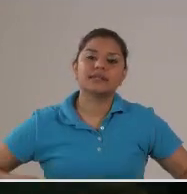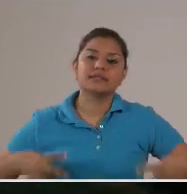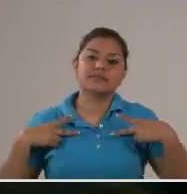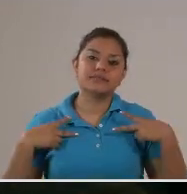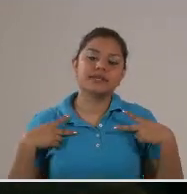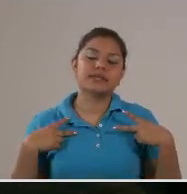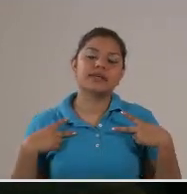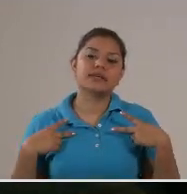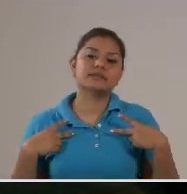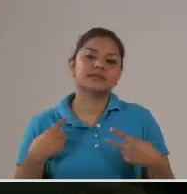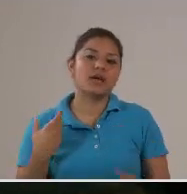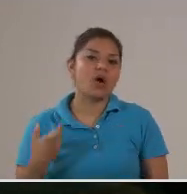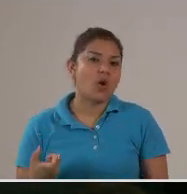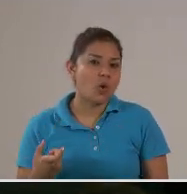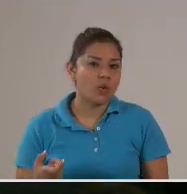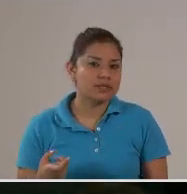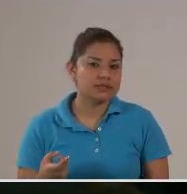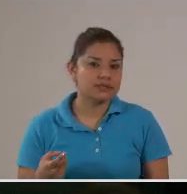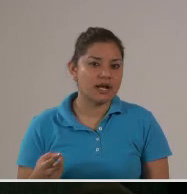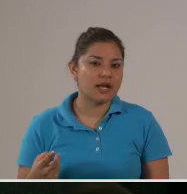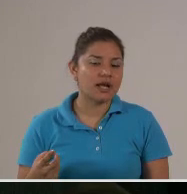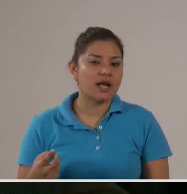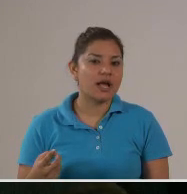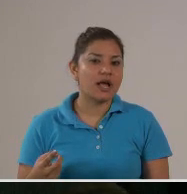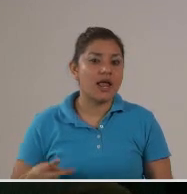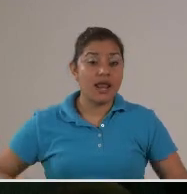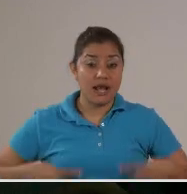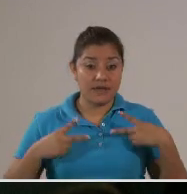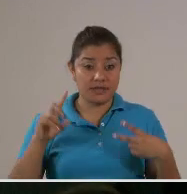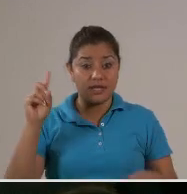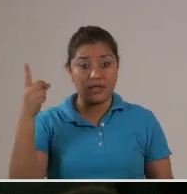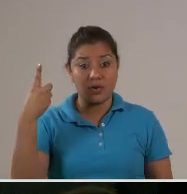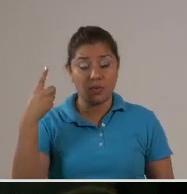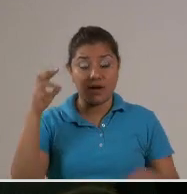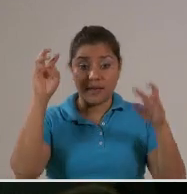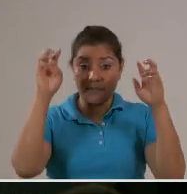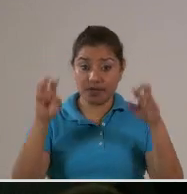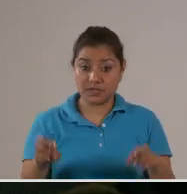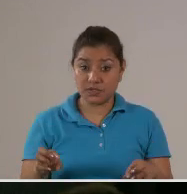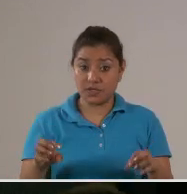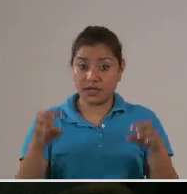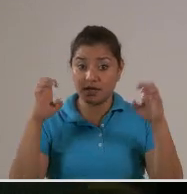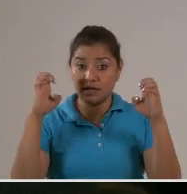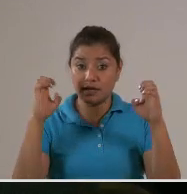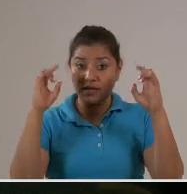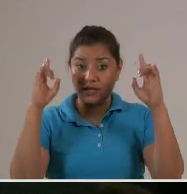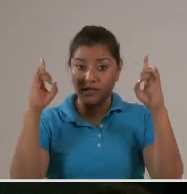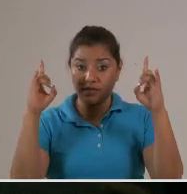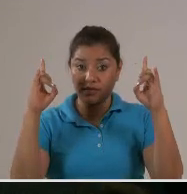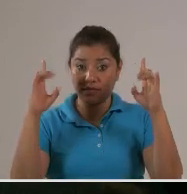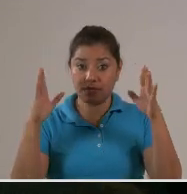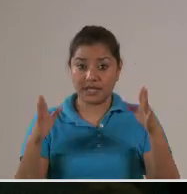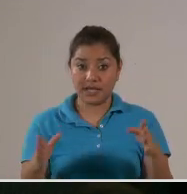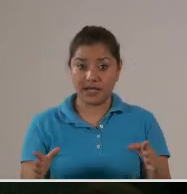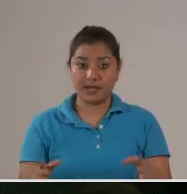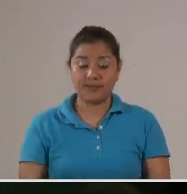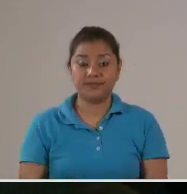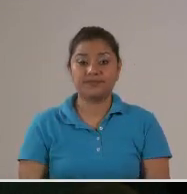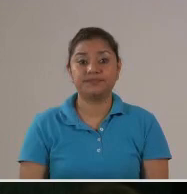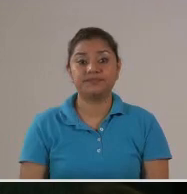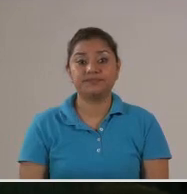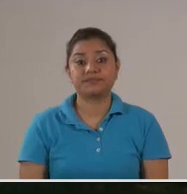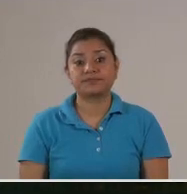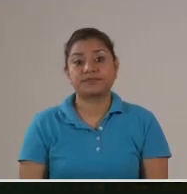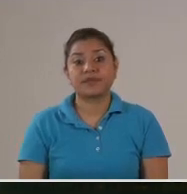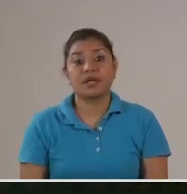eh la vida de un norteamericano están una a una o dos a una bueno